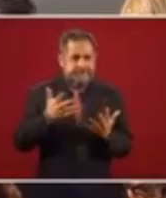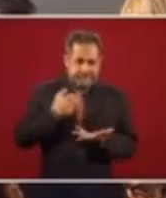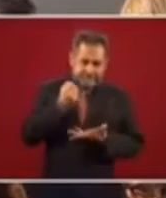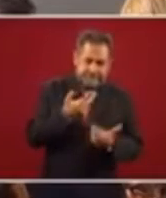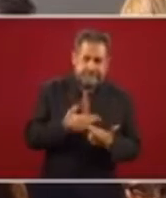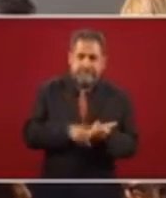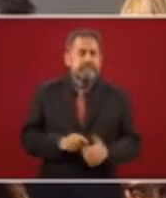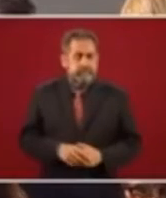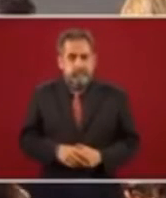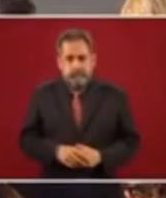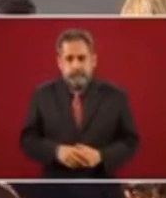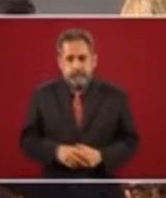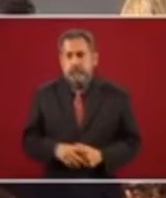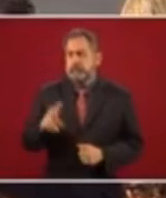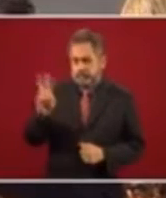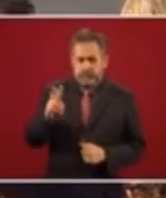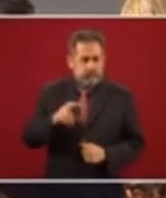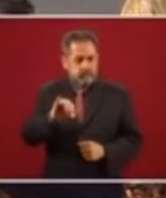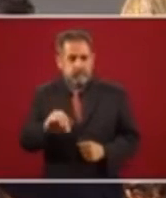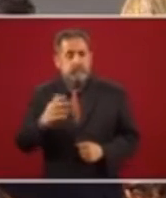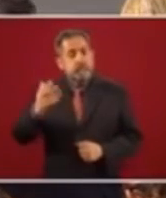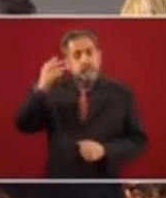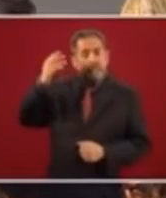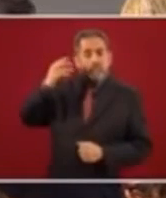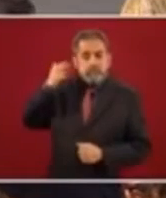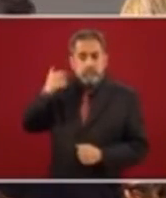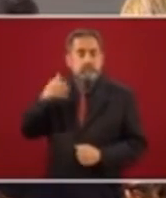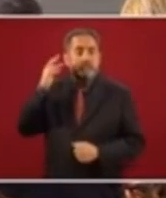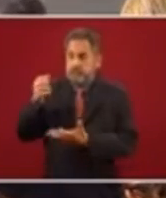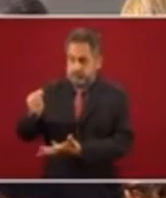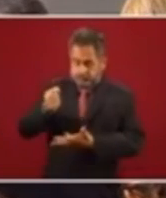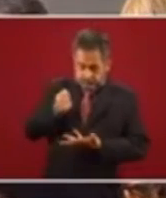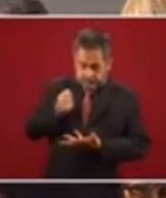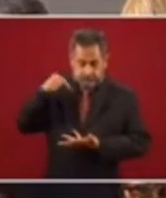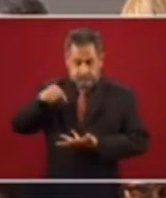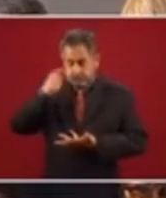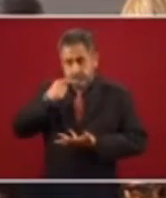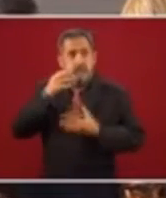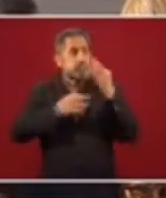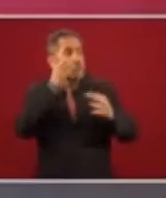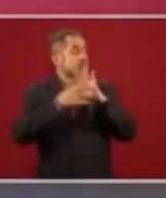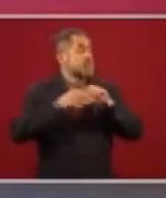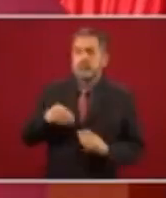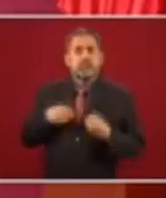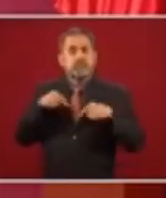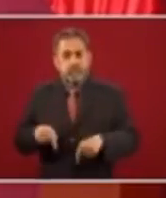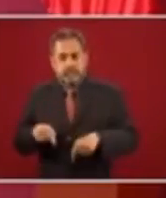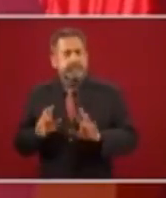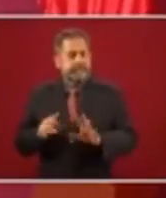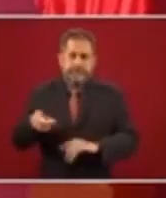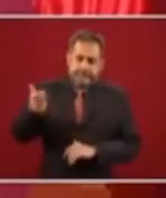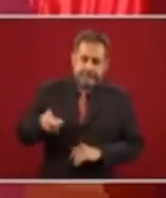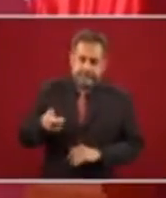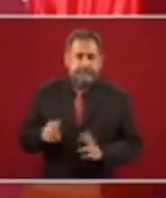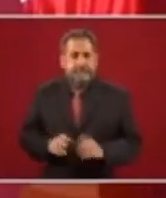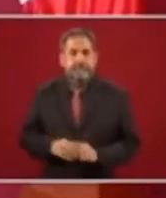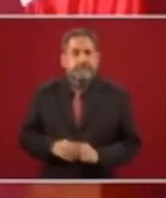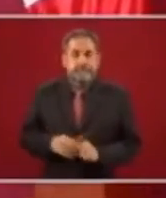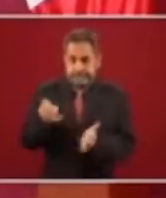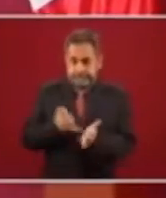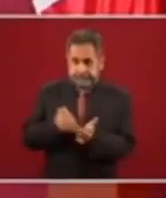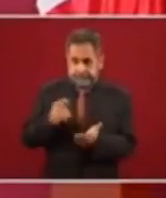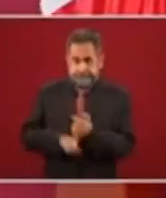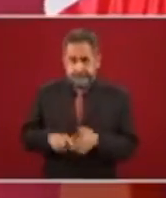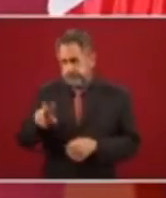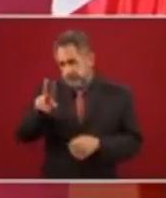En efecto, se van a utilizar los fondos que antes se destinaban a la promoción turística. Ese impuesto,